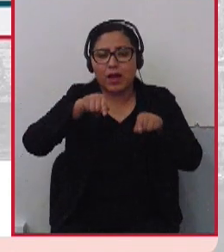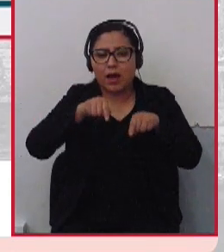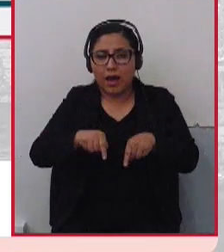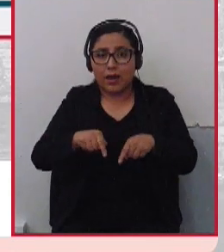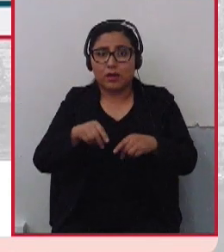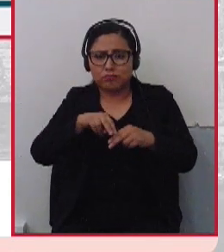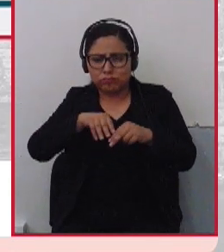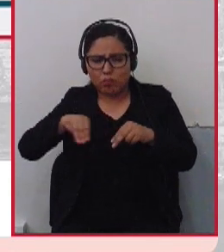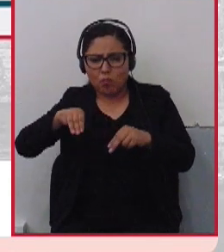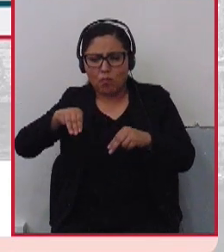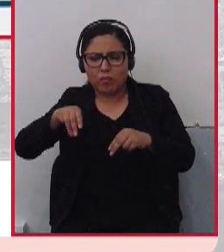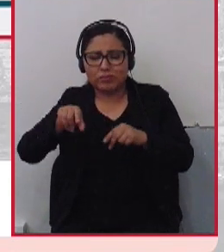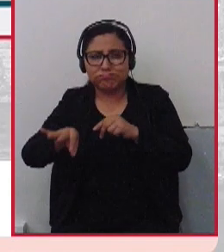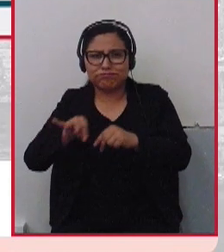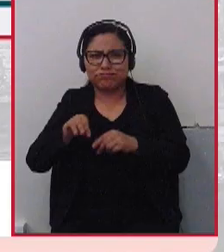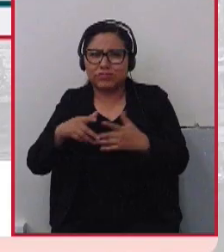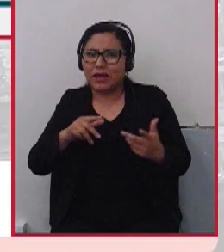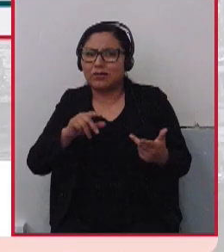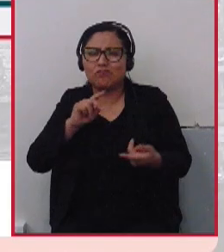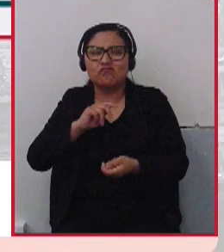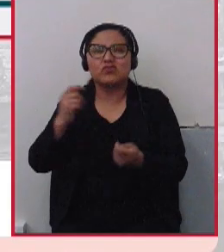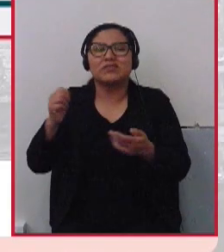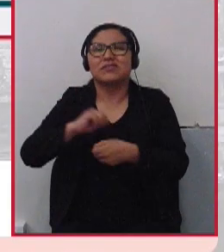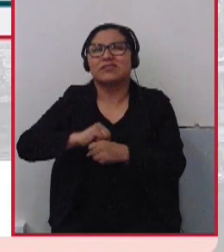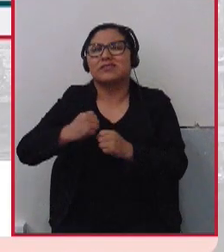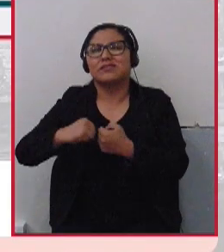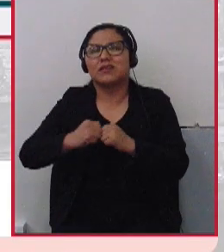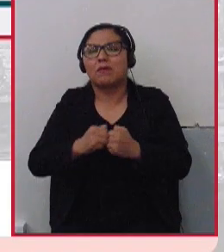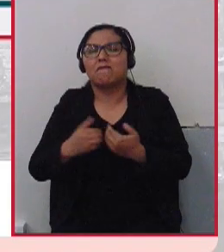Mojalabuena se tuvo el sistema versátil.